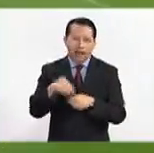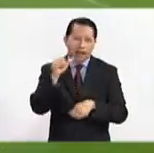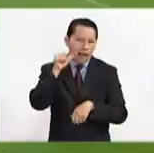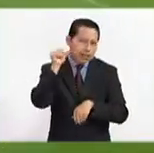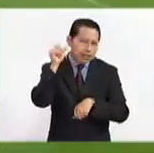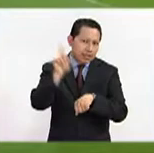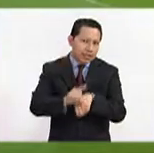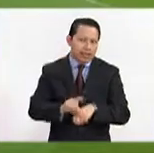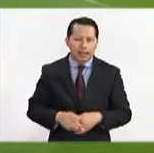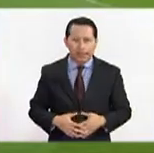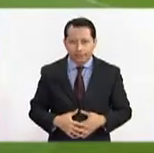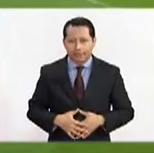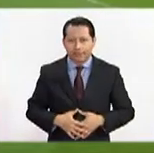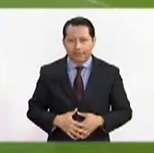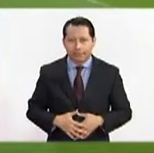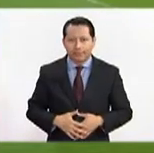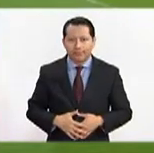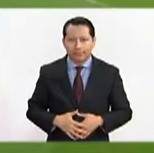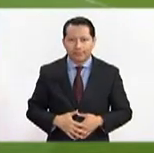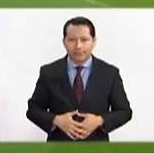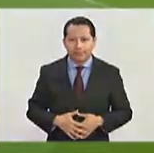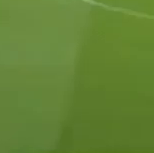ayer.